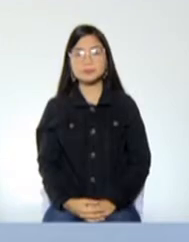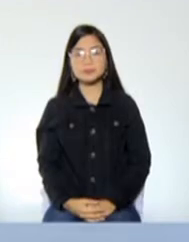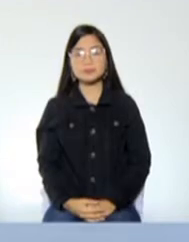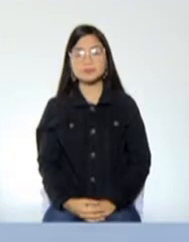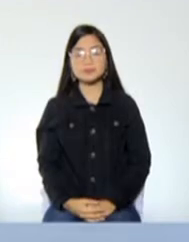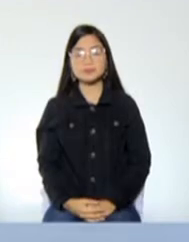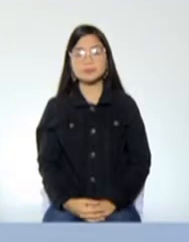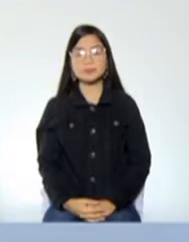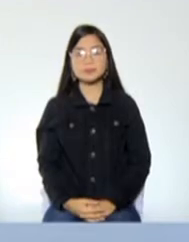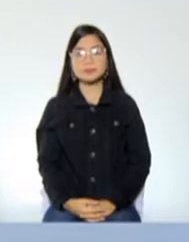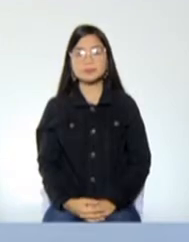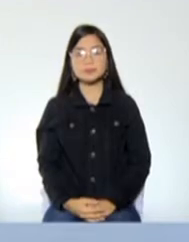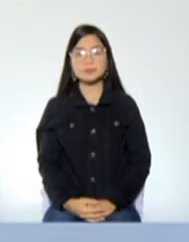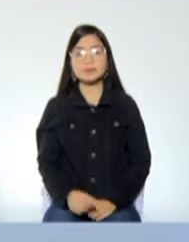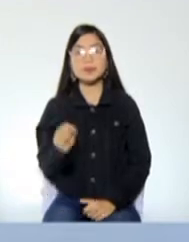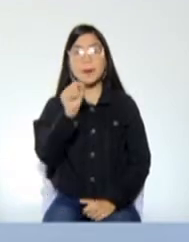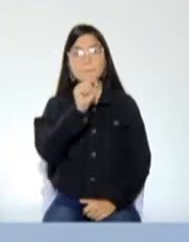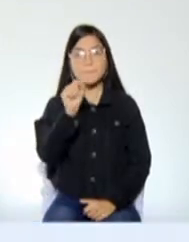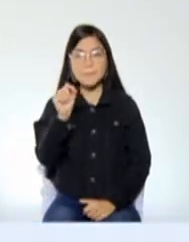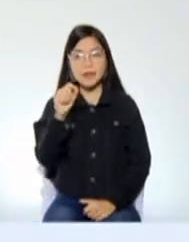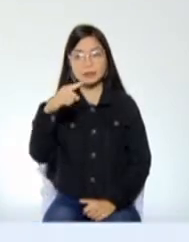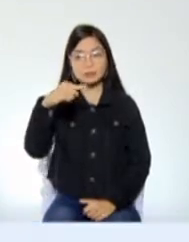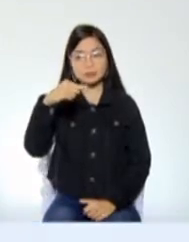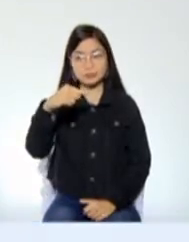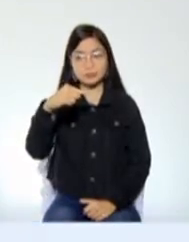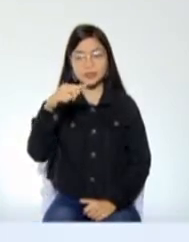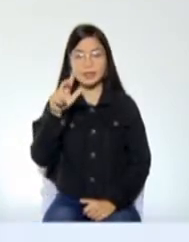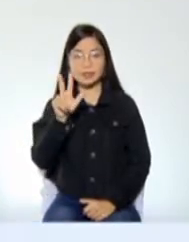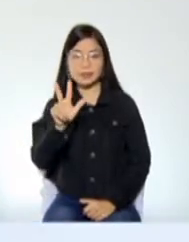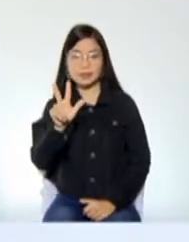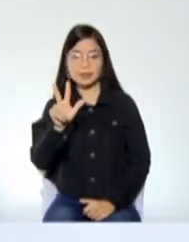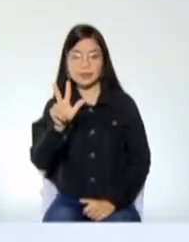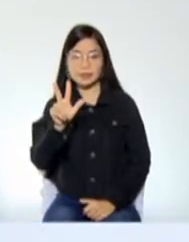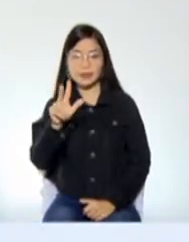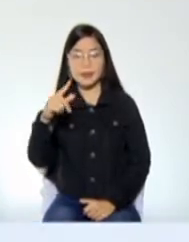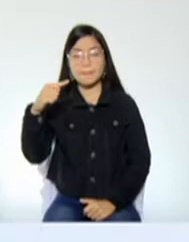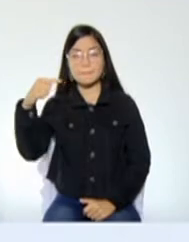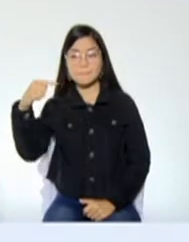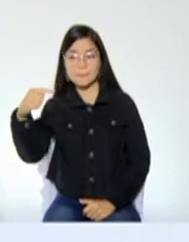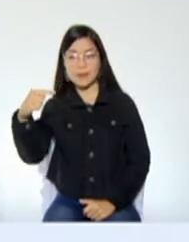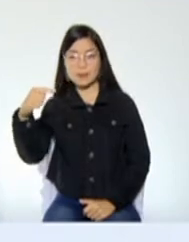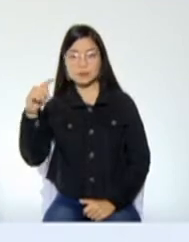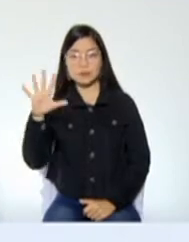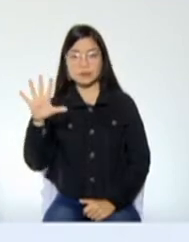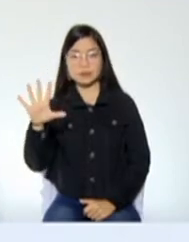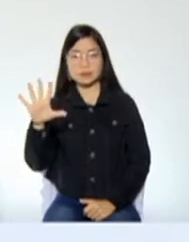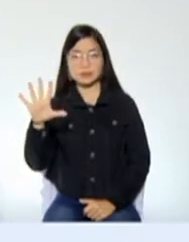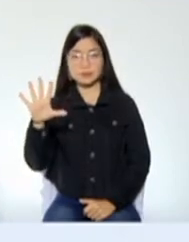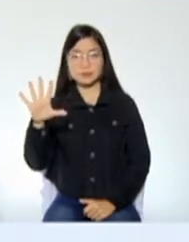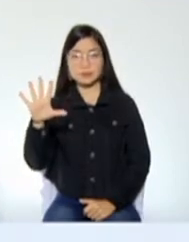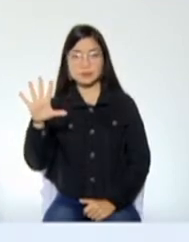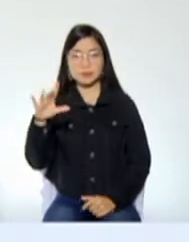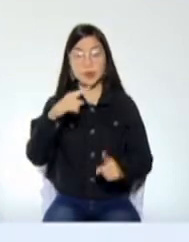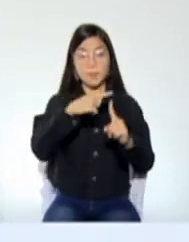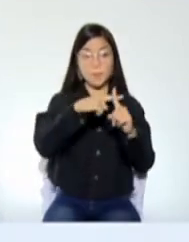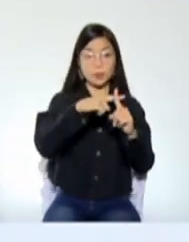3, menos 5, porque al estar positivo cambia a negativo.